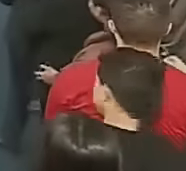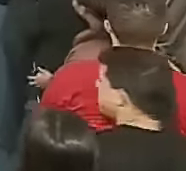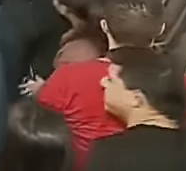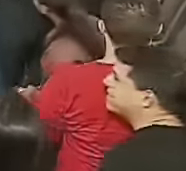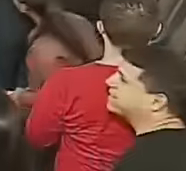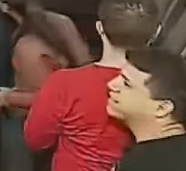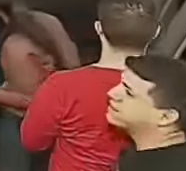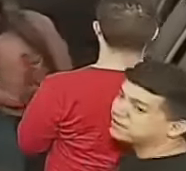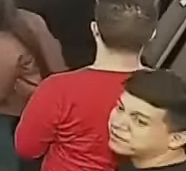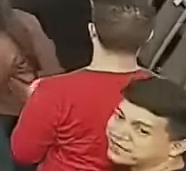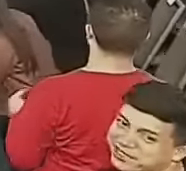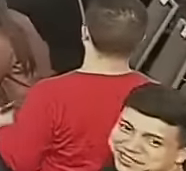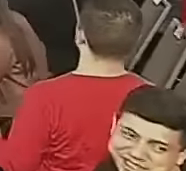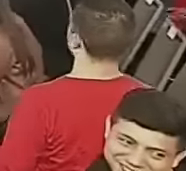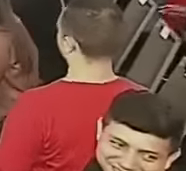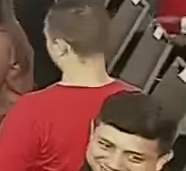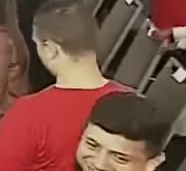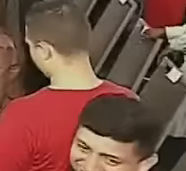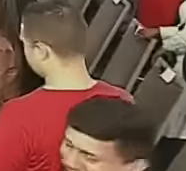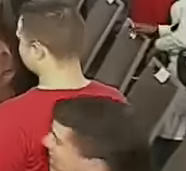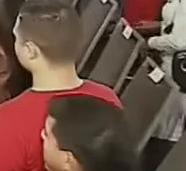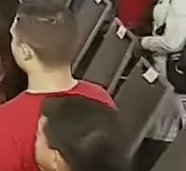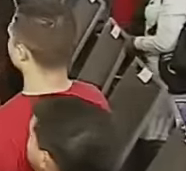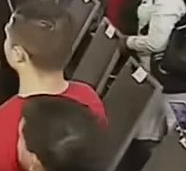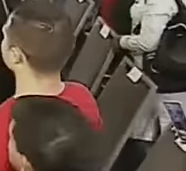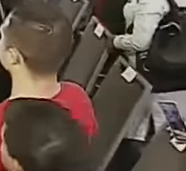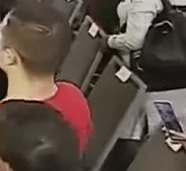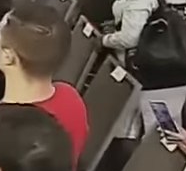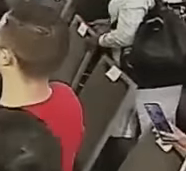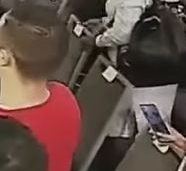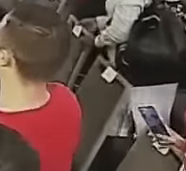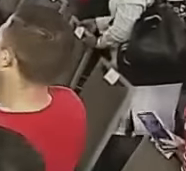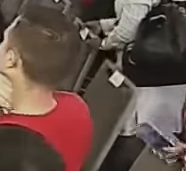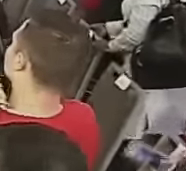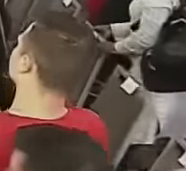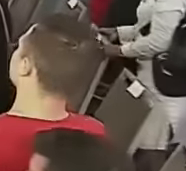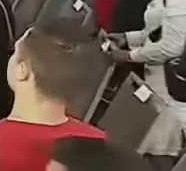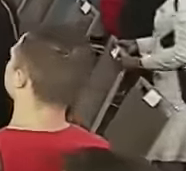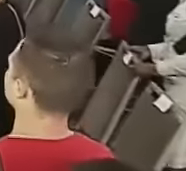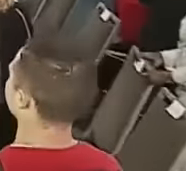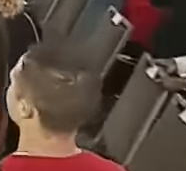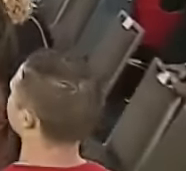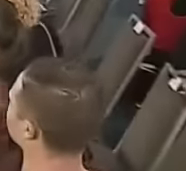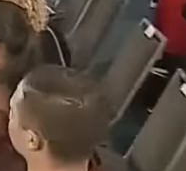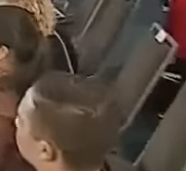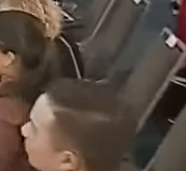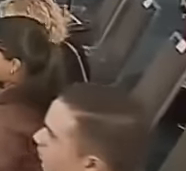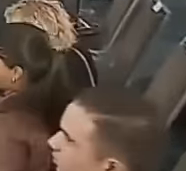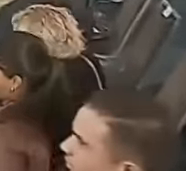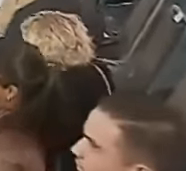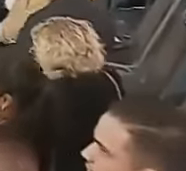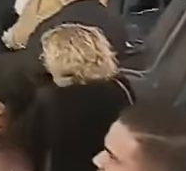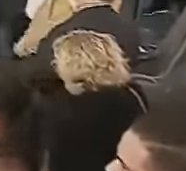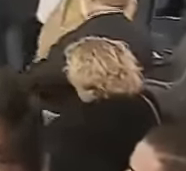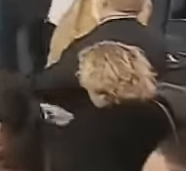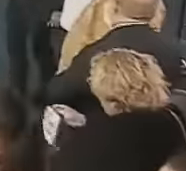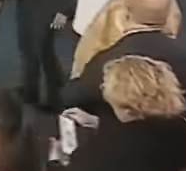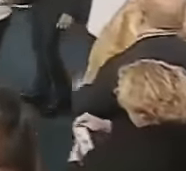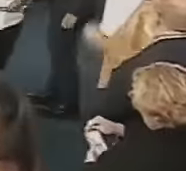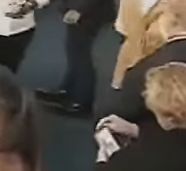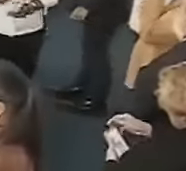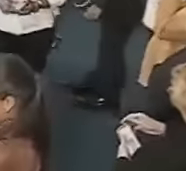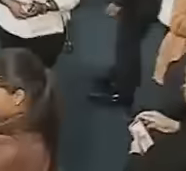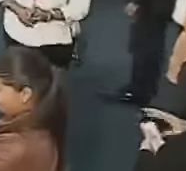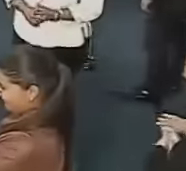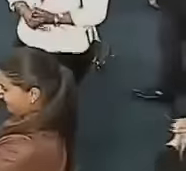Estado venezolano ha agradecido esas muestras de solidaridad, de acompañamiento tras celebrarse las elecciones